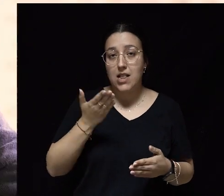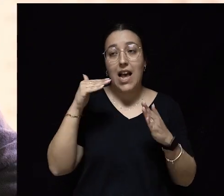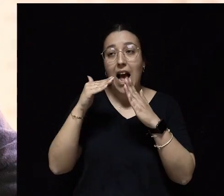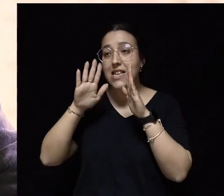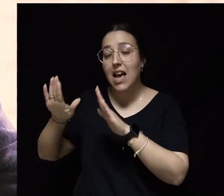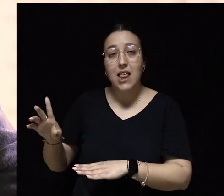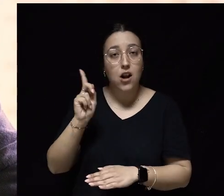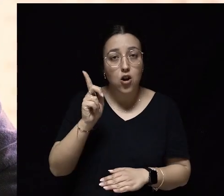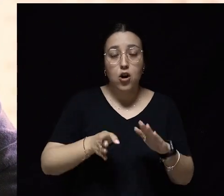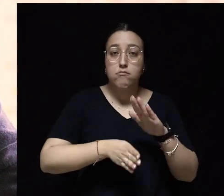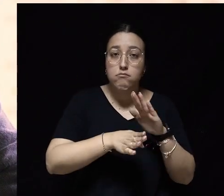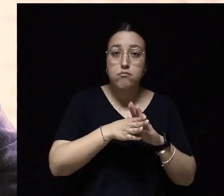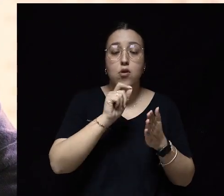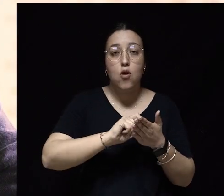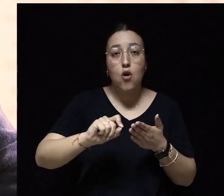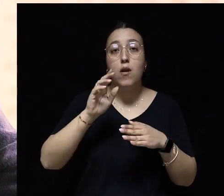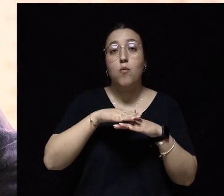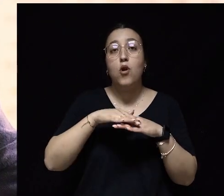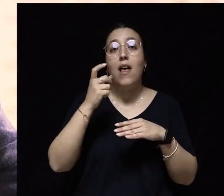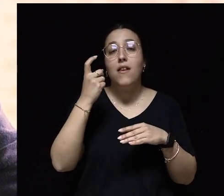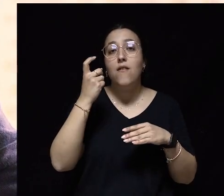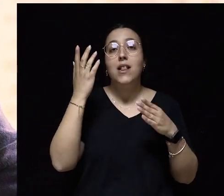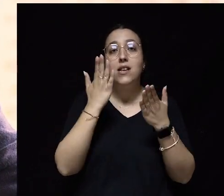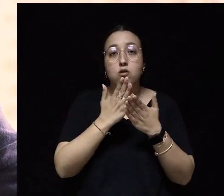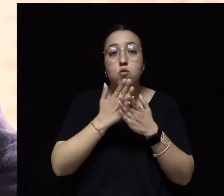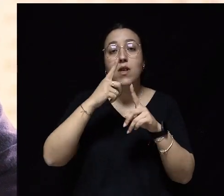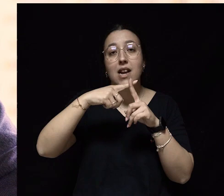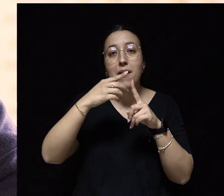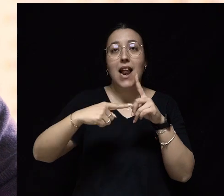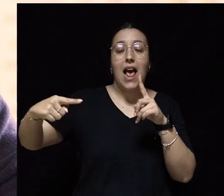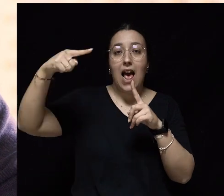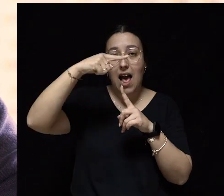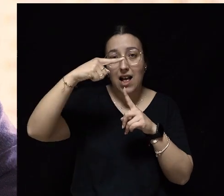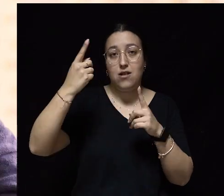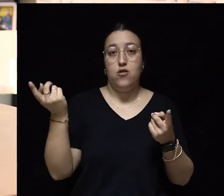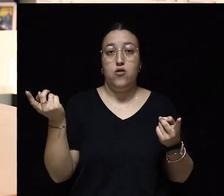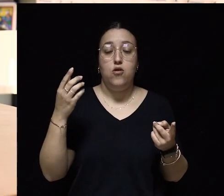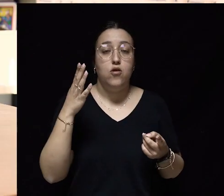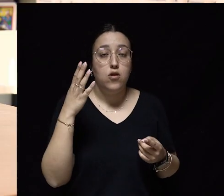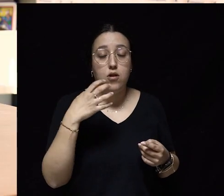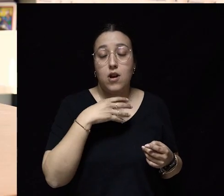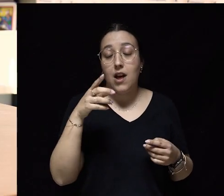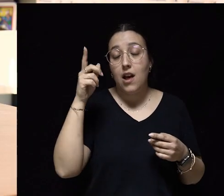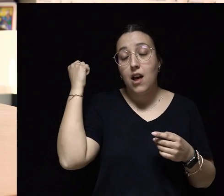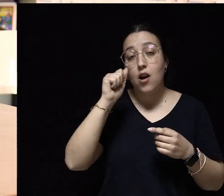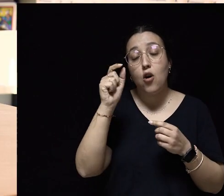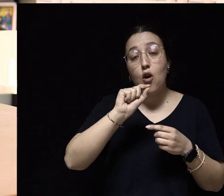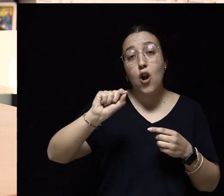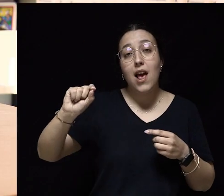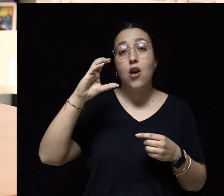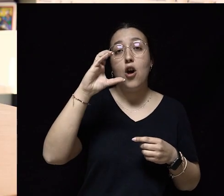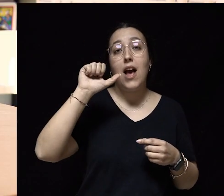secundaria, son capaces de finalizar sus estudios, porque el nivel educativo no es el mismo que tienen en cualquier